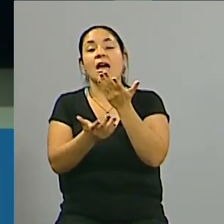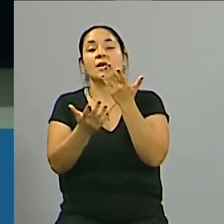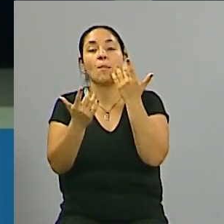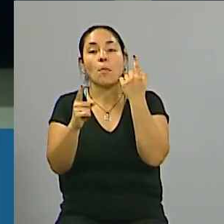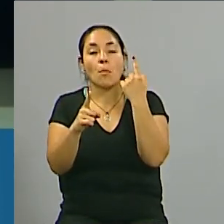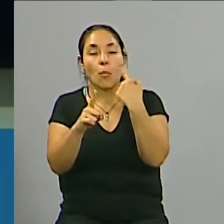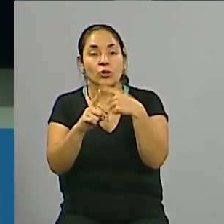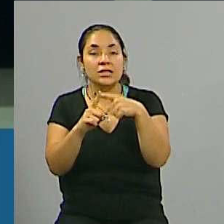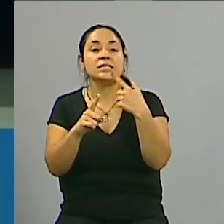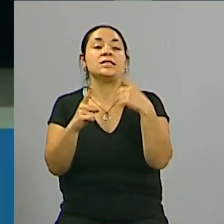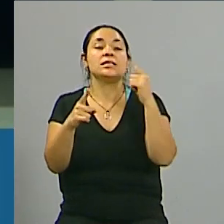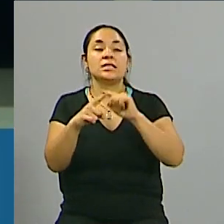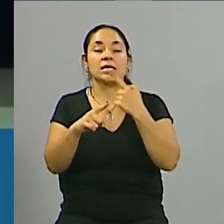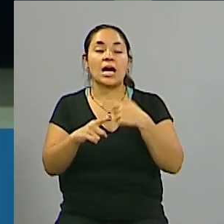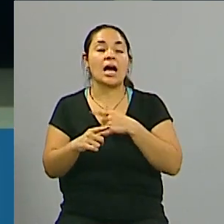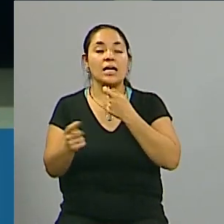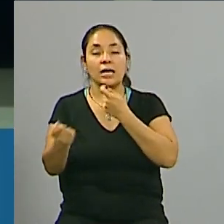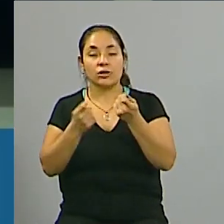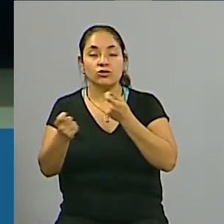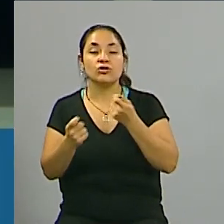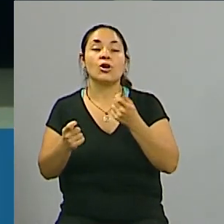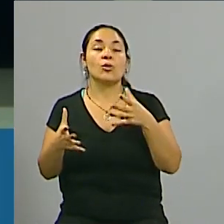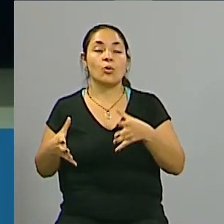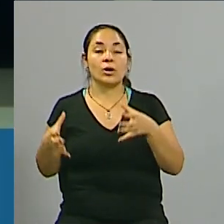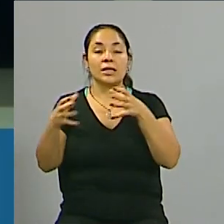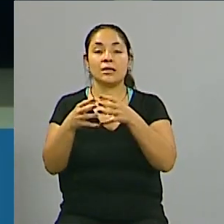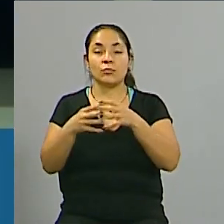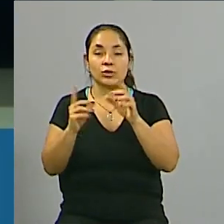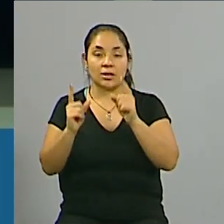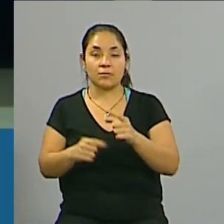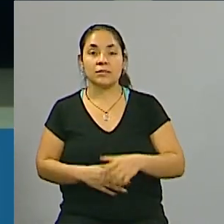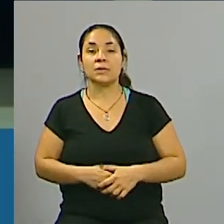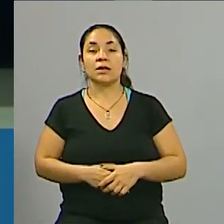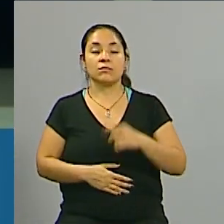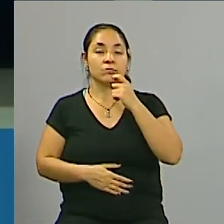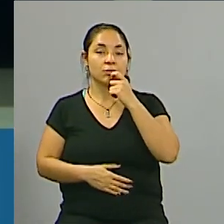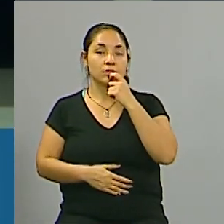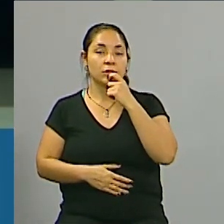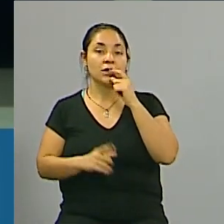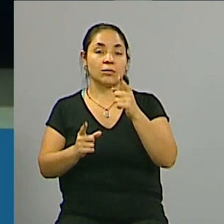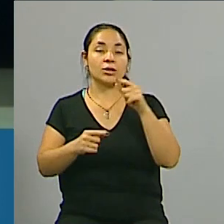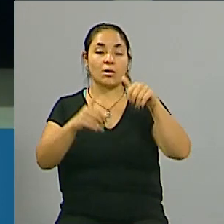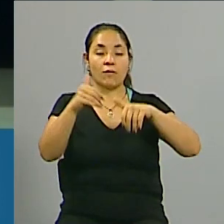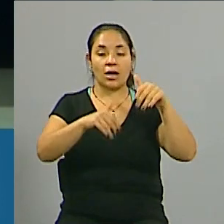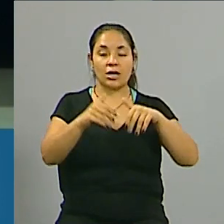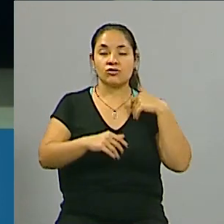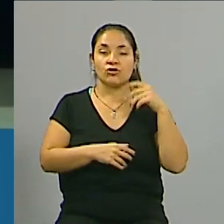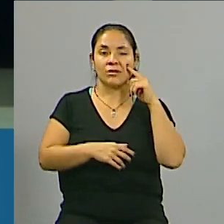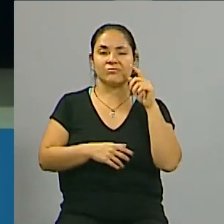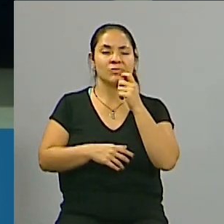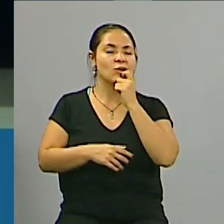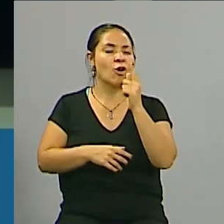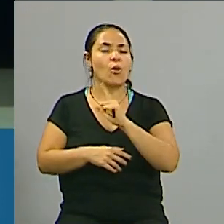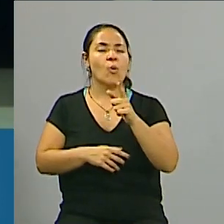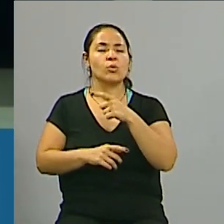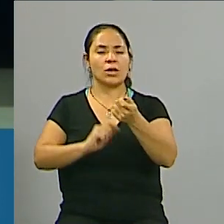su gestión y su equipo, o poder hacerle saber a través de las urnas que está llevando un camino erróneo y que puede enderezarlo, o dentro de 4 años volver a